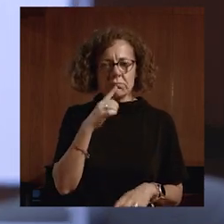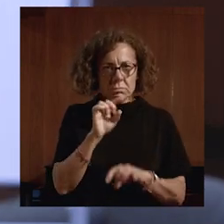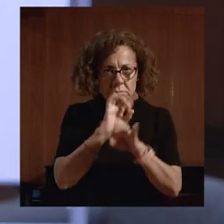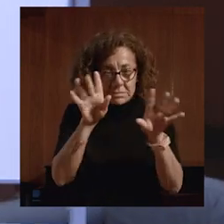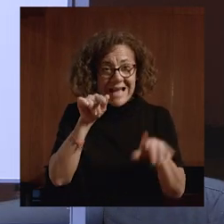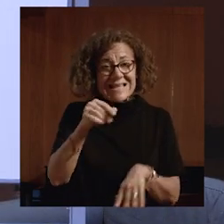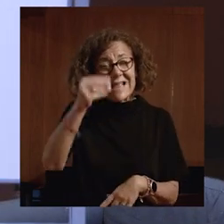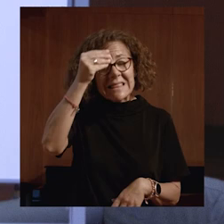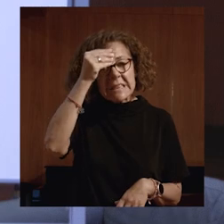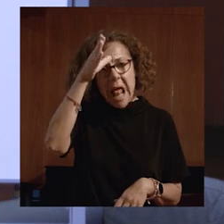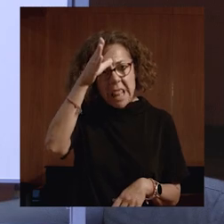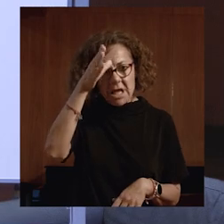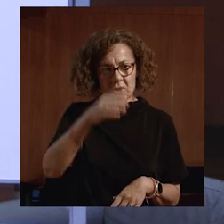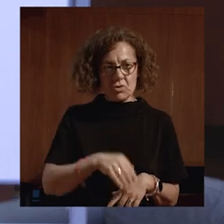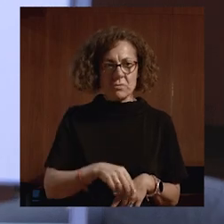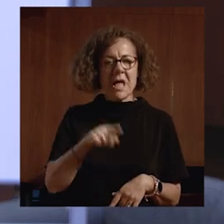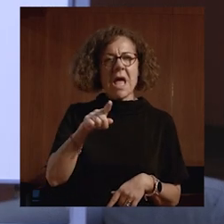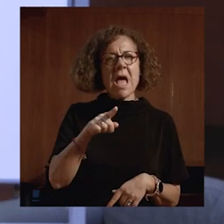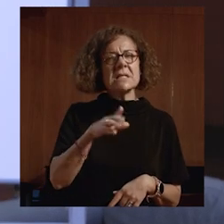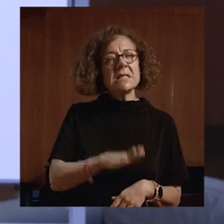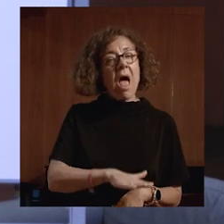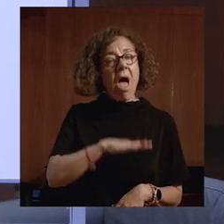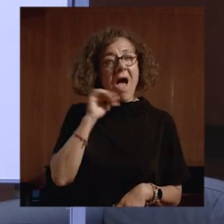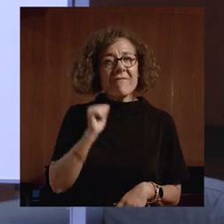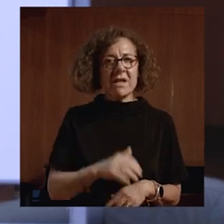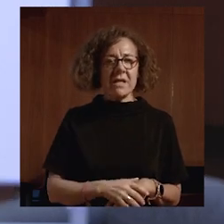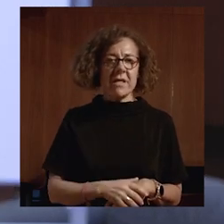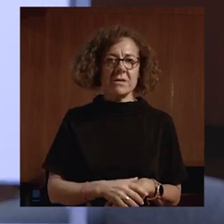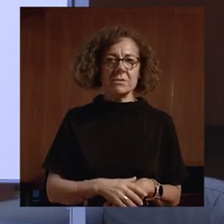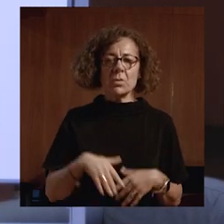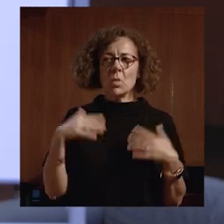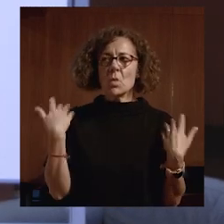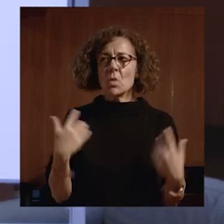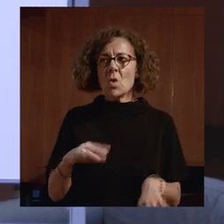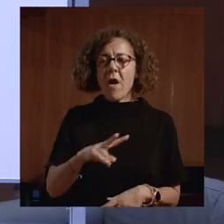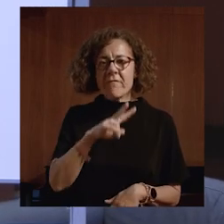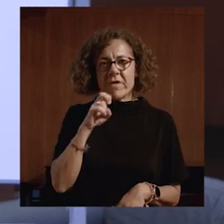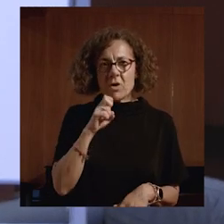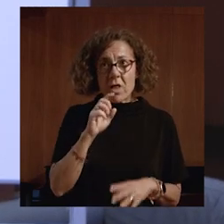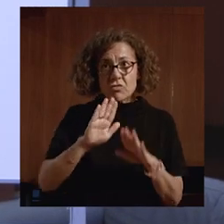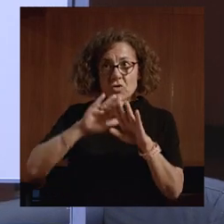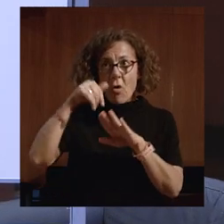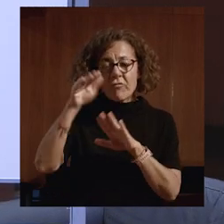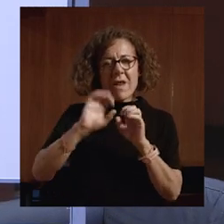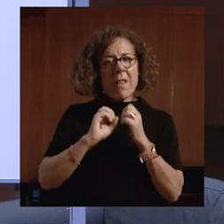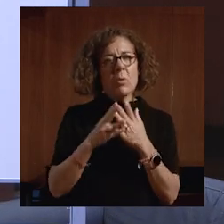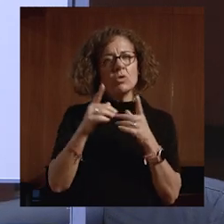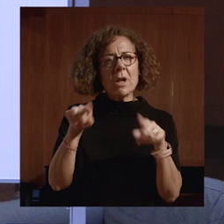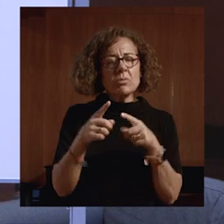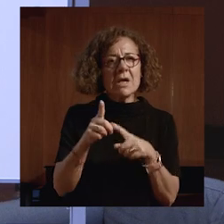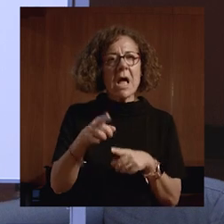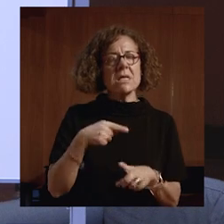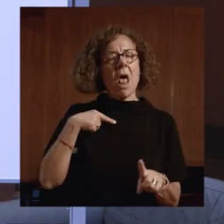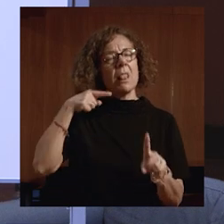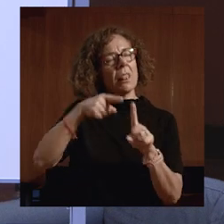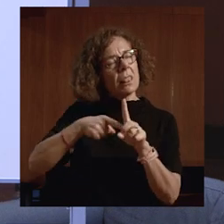ese talento, esas habilidades, no sabéis lo valoradas que son fuera del mundo de la música, esa disciplina,